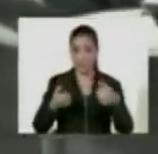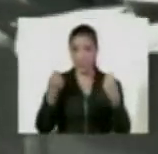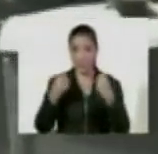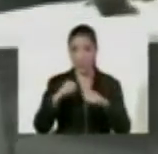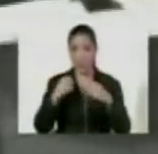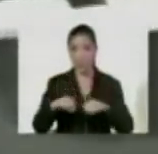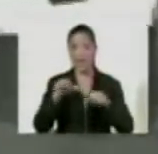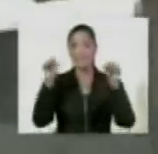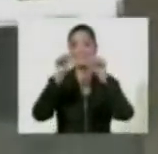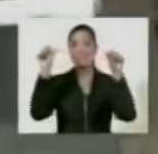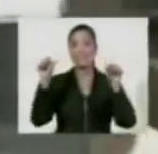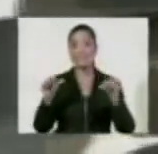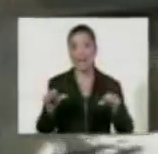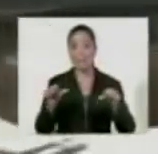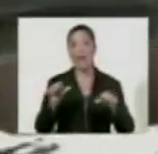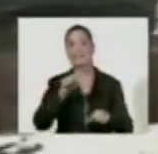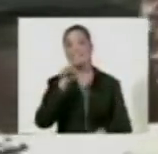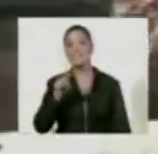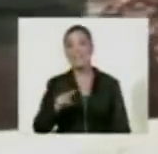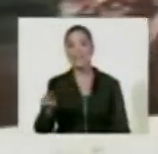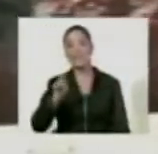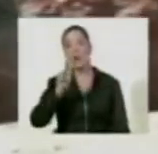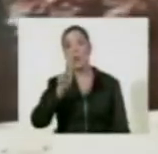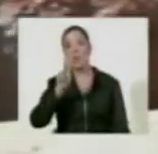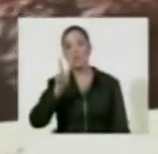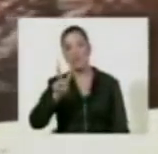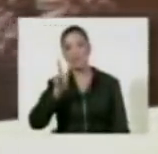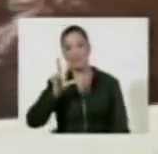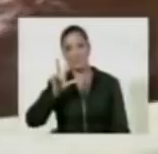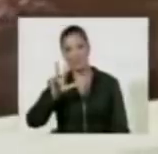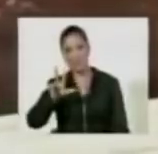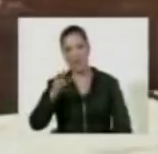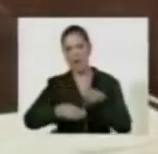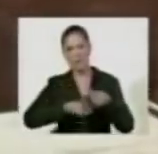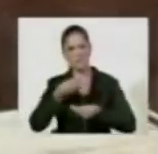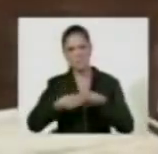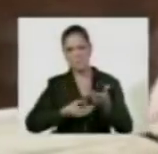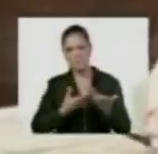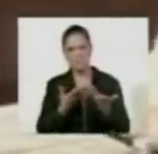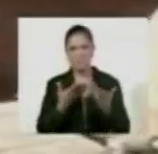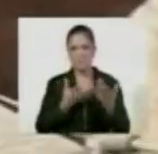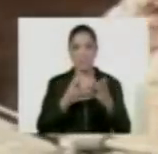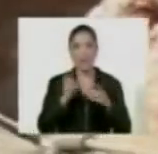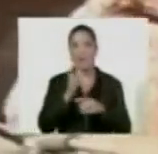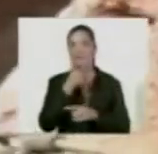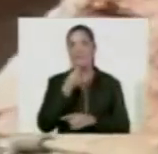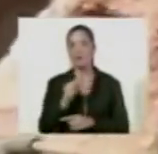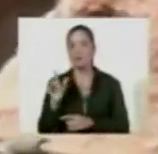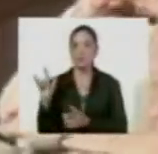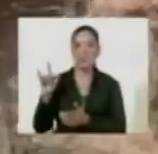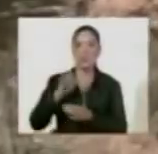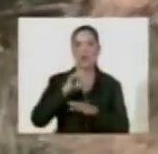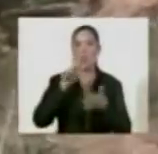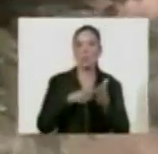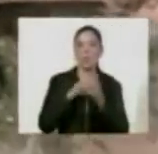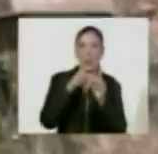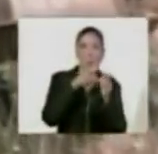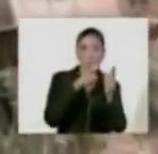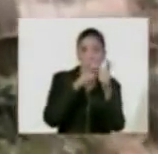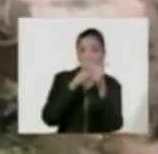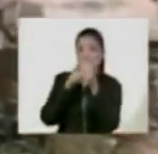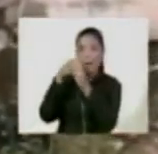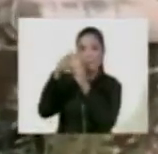los sistemas IGLAC y ZU-23 haciendo emboscadas simples e integrales derribando al enemigo.